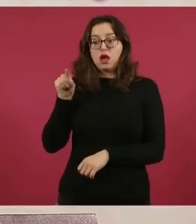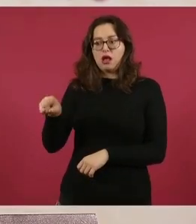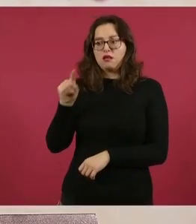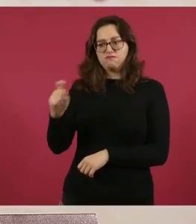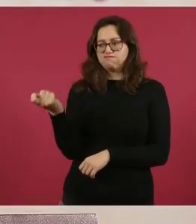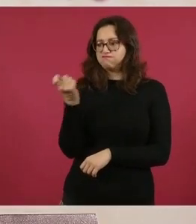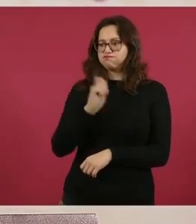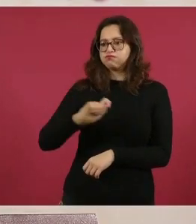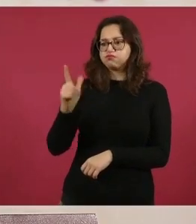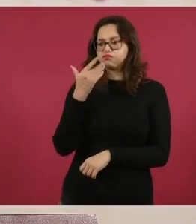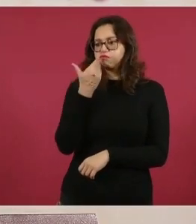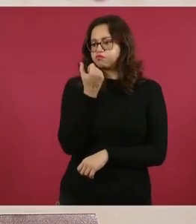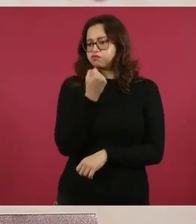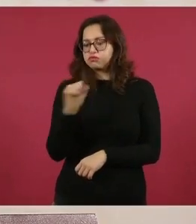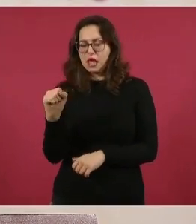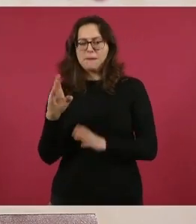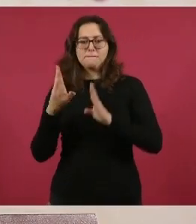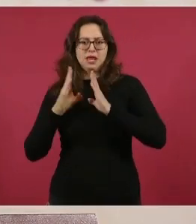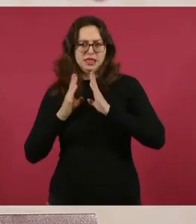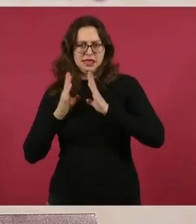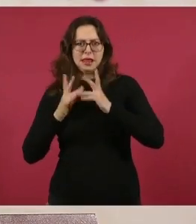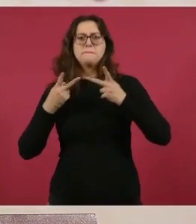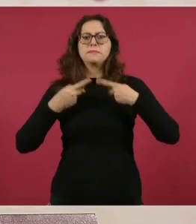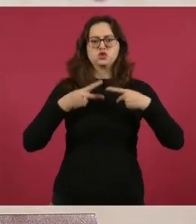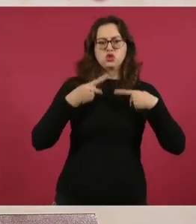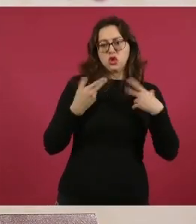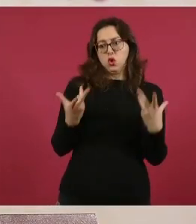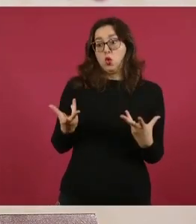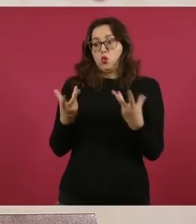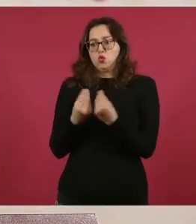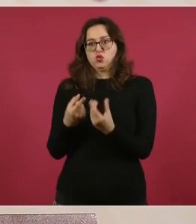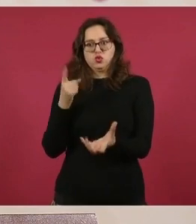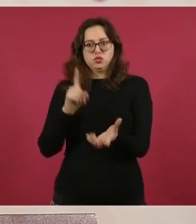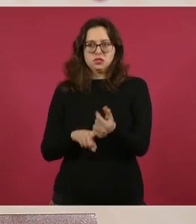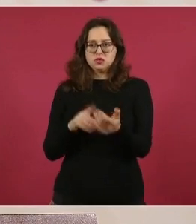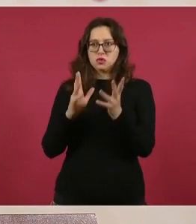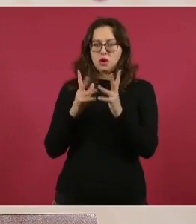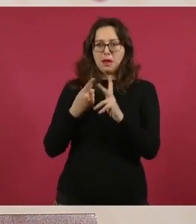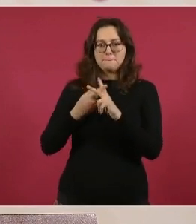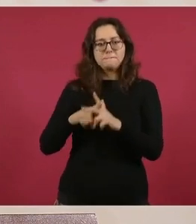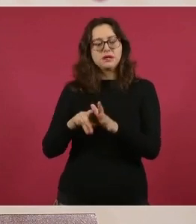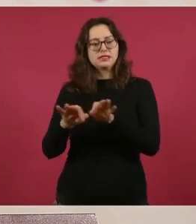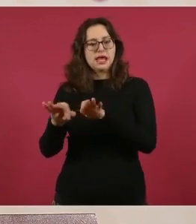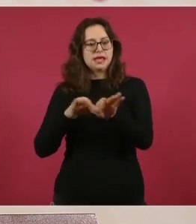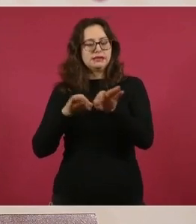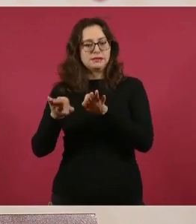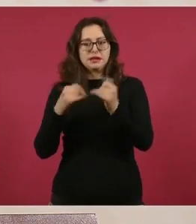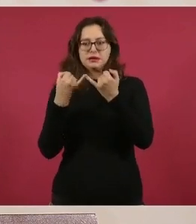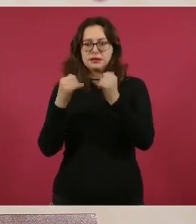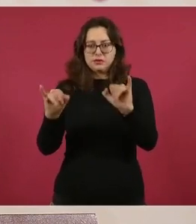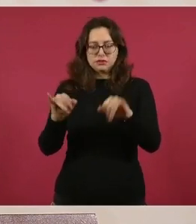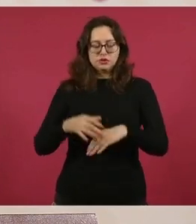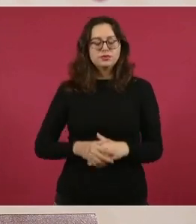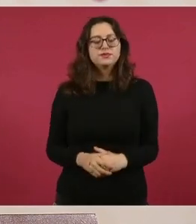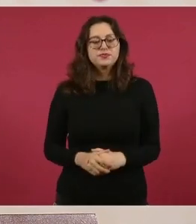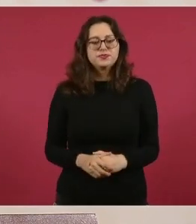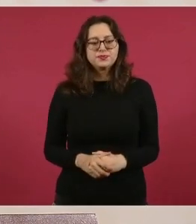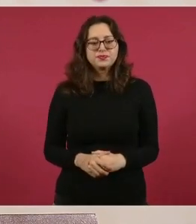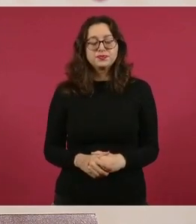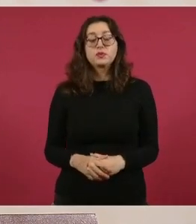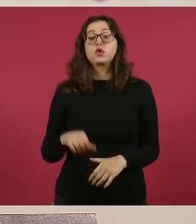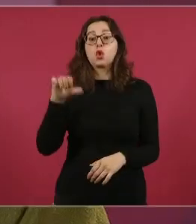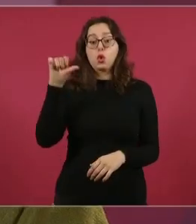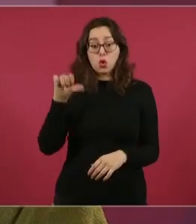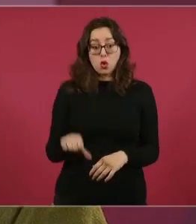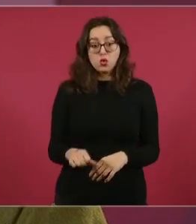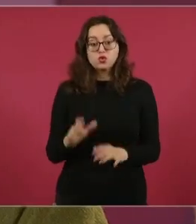profesionales civiles y militares que están listos para recibirlos en ese complejo aeroportuario. También es necesario mencionar que a partir de